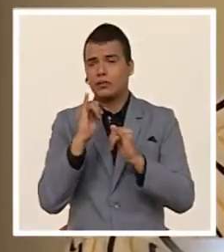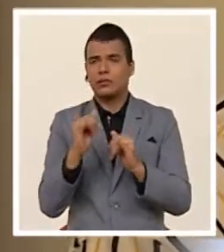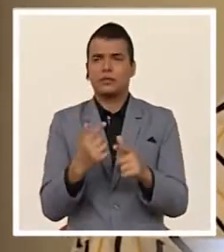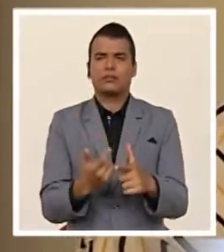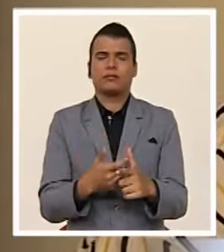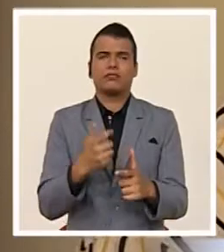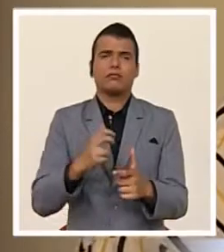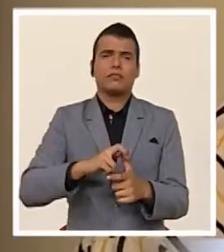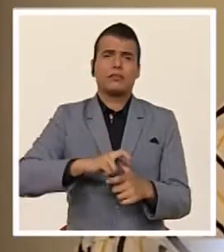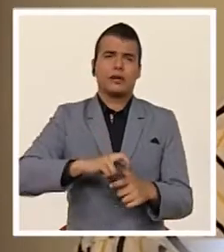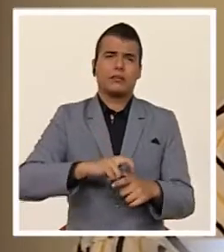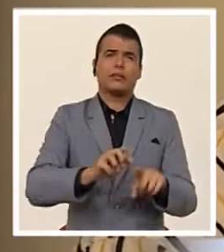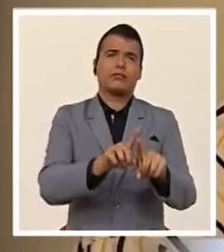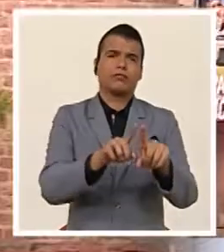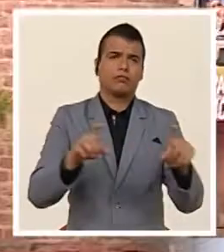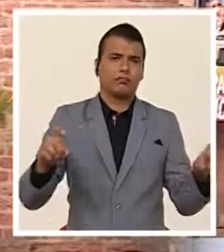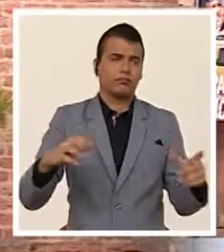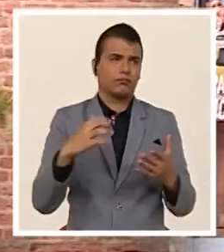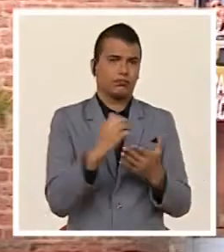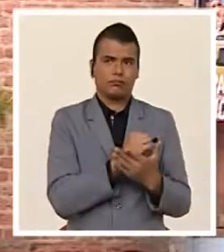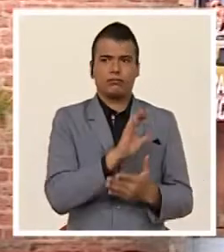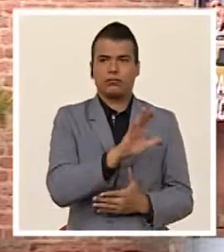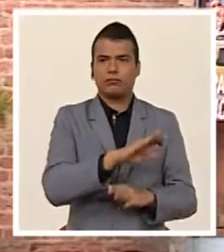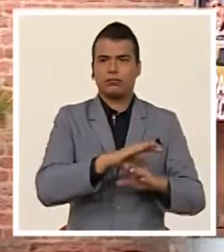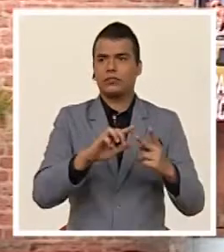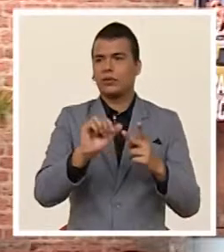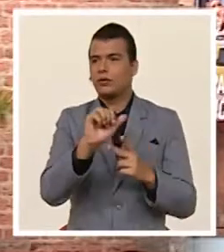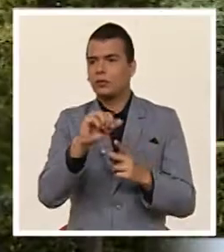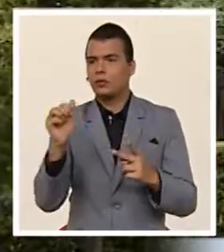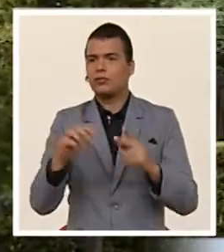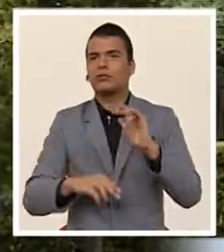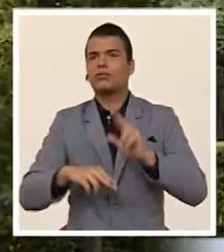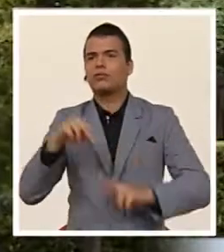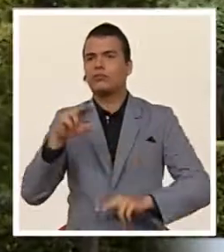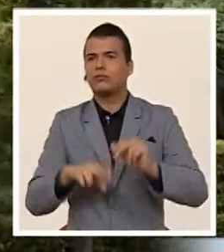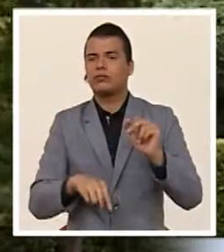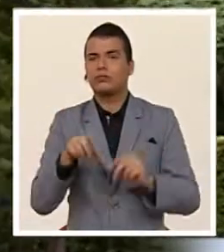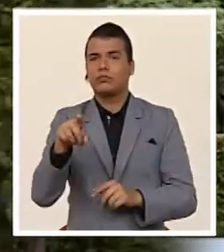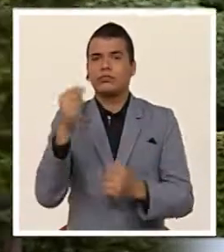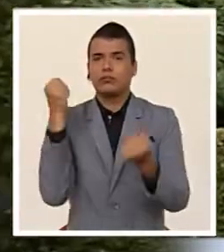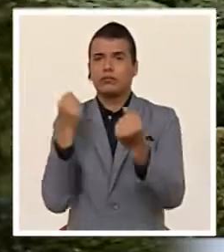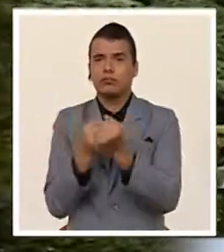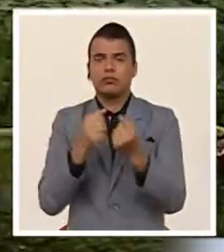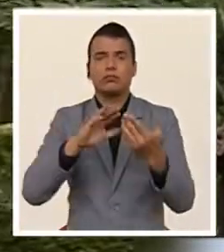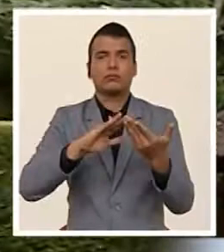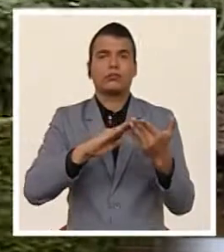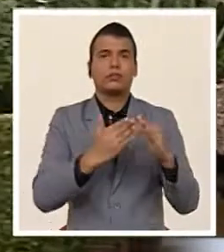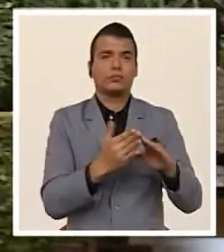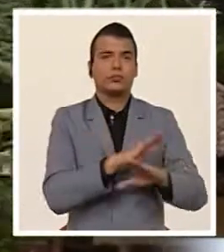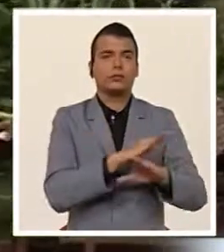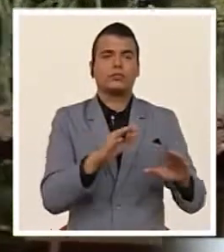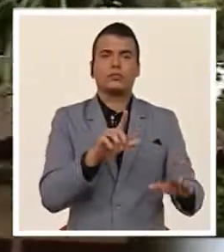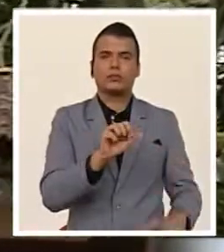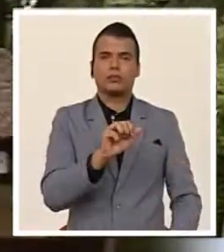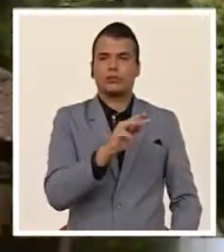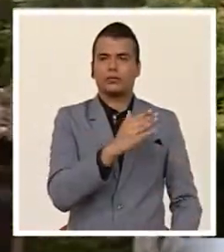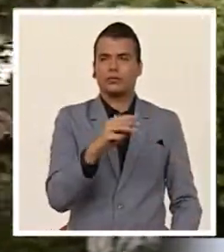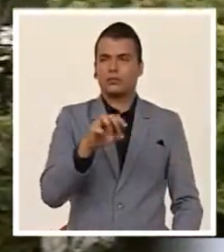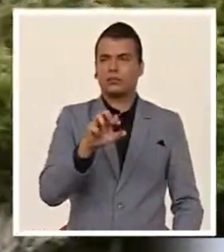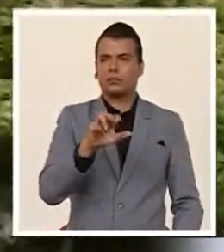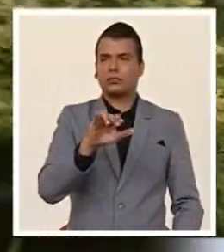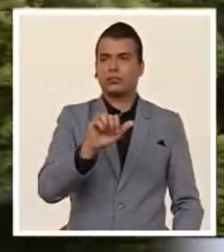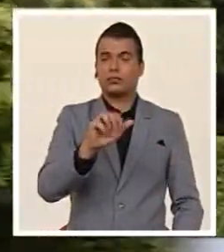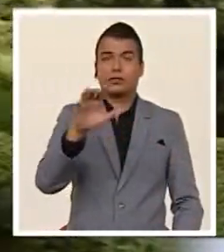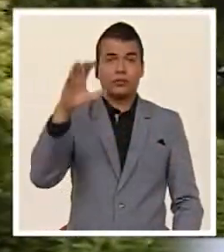cosas que venden las parroquias para conseguir recursos otro templo construido con el respaldo de la comunidad es el de la maría en el sector de pance